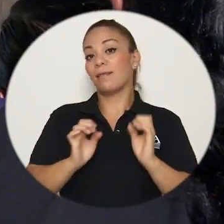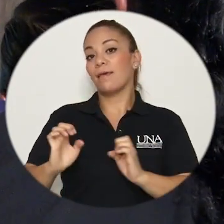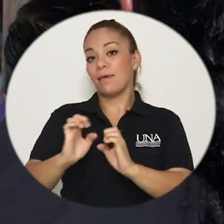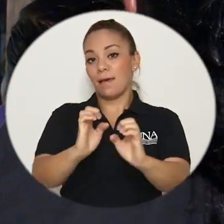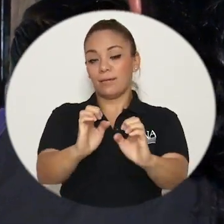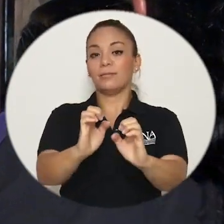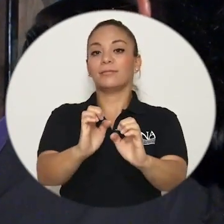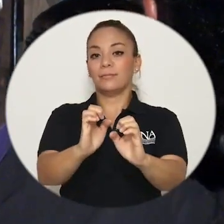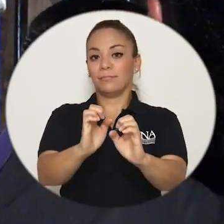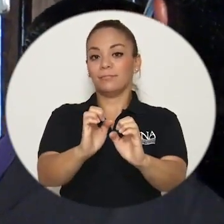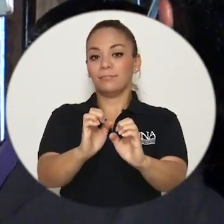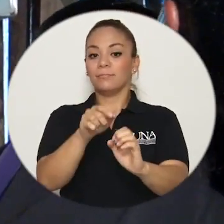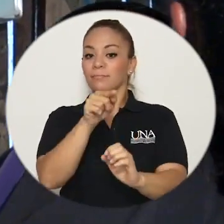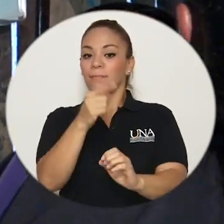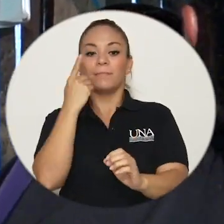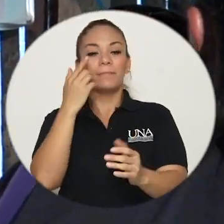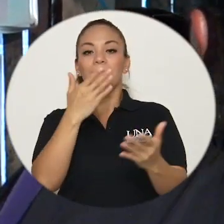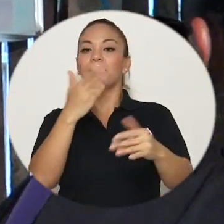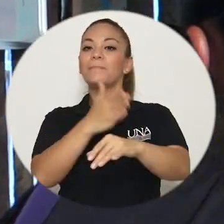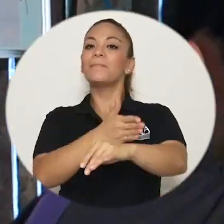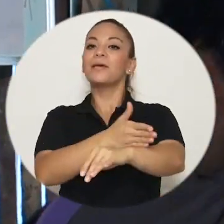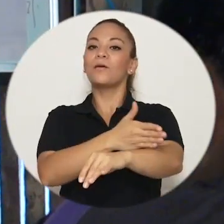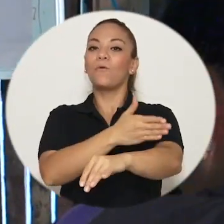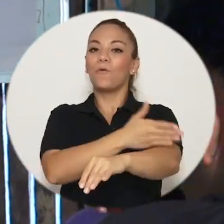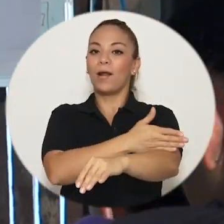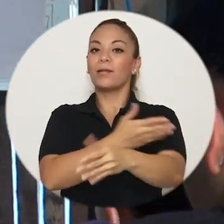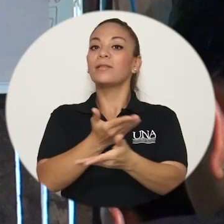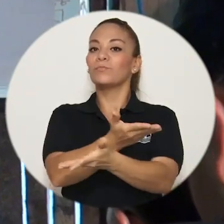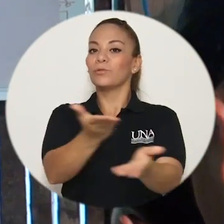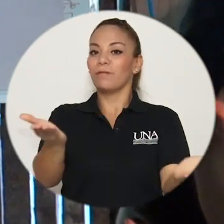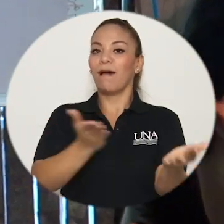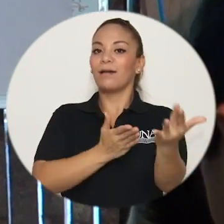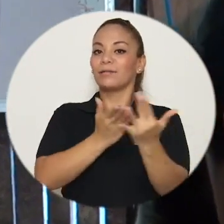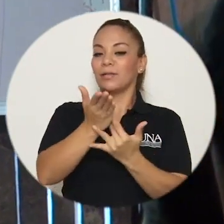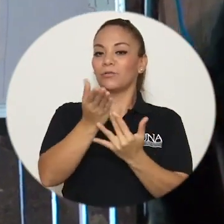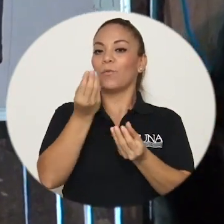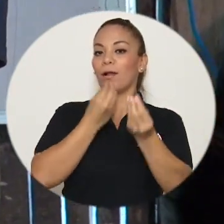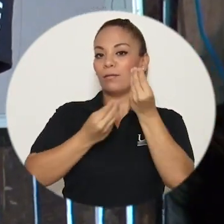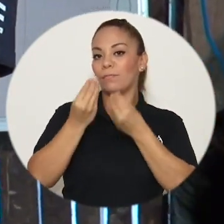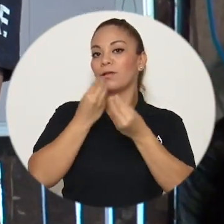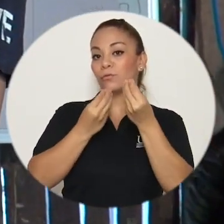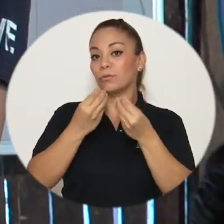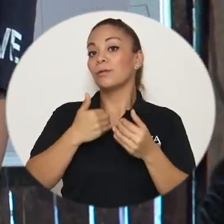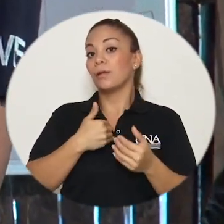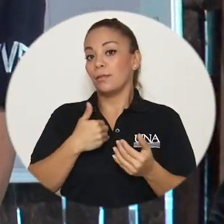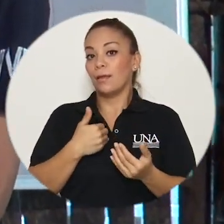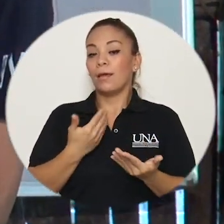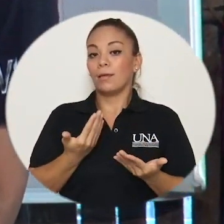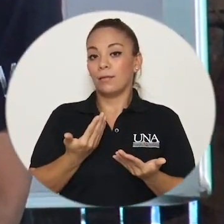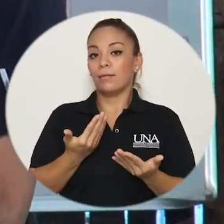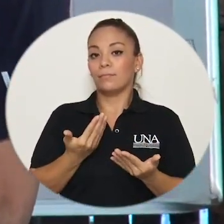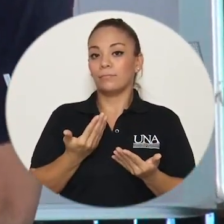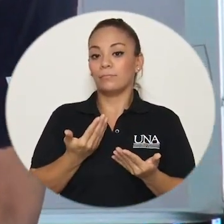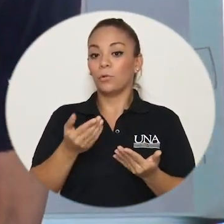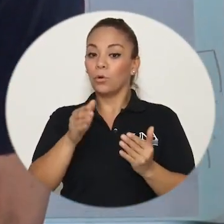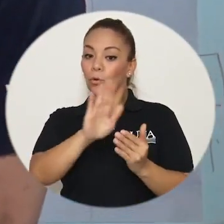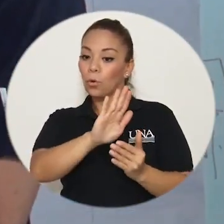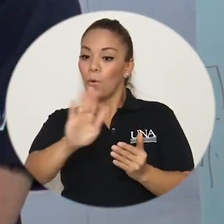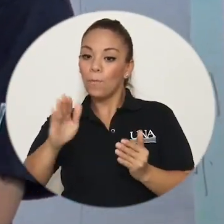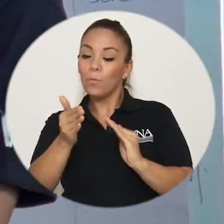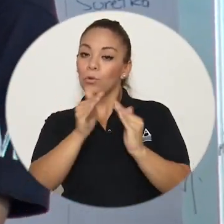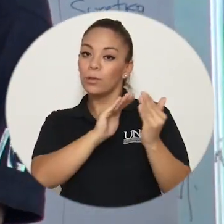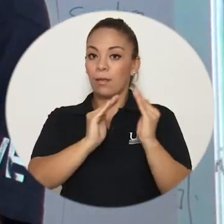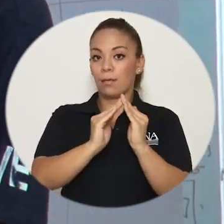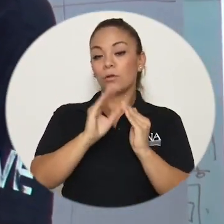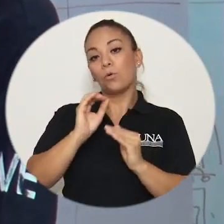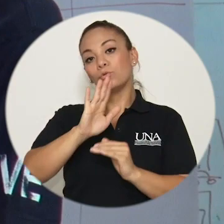estrategias tendientes, digamos, a mejorar la disponibilidad y el acceso de alimentos que tienen, digamos, ya sea en sus